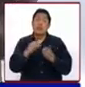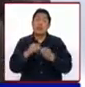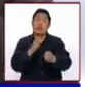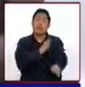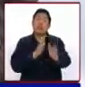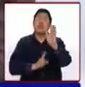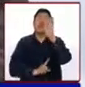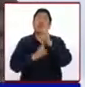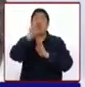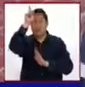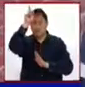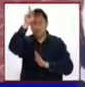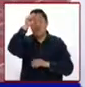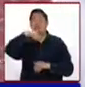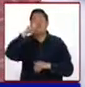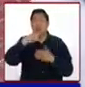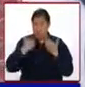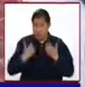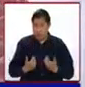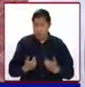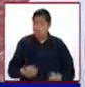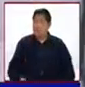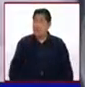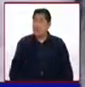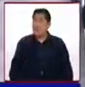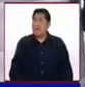4.100 metros sobre el nivel del mar. En este momento.